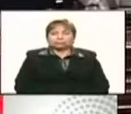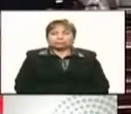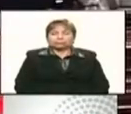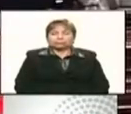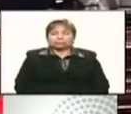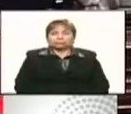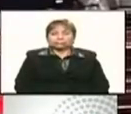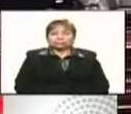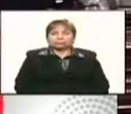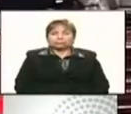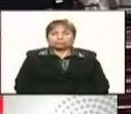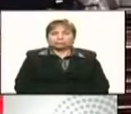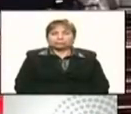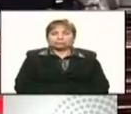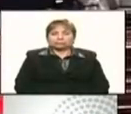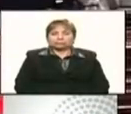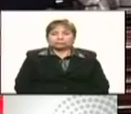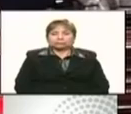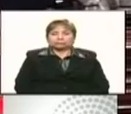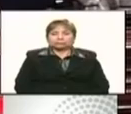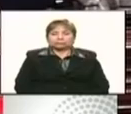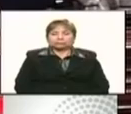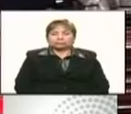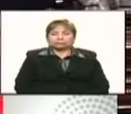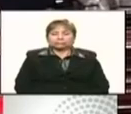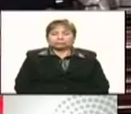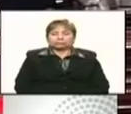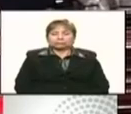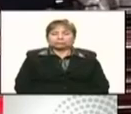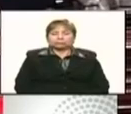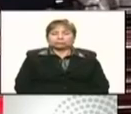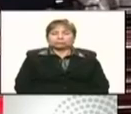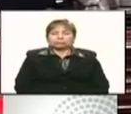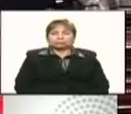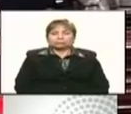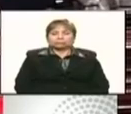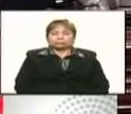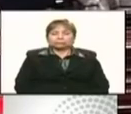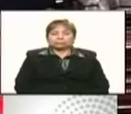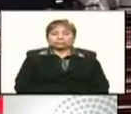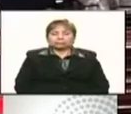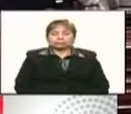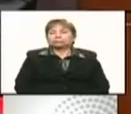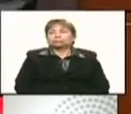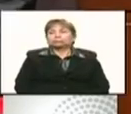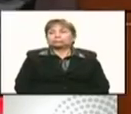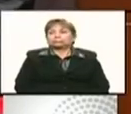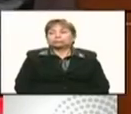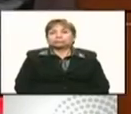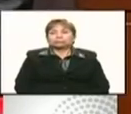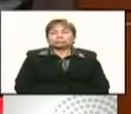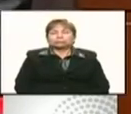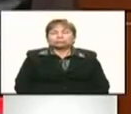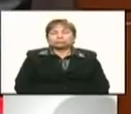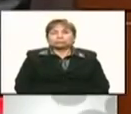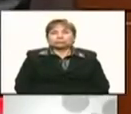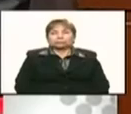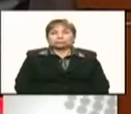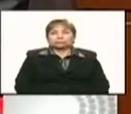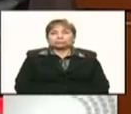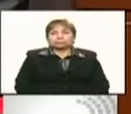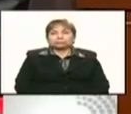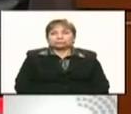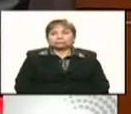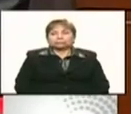Justicia, Francisco Guiguren, le hizo al Comercio, en donde dice que este es un tema de interpretación constitucional. ¿Se podría llegar a ese